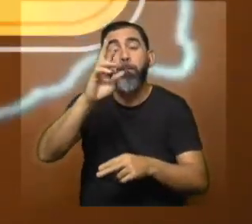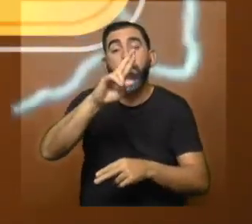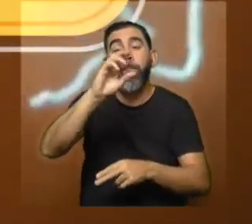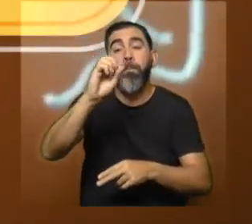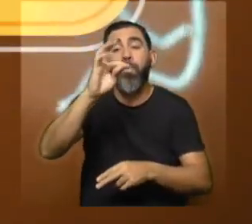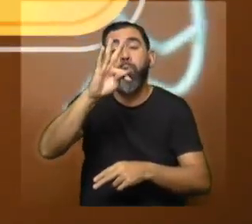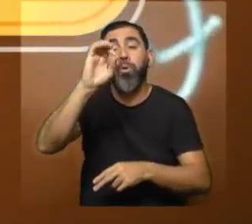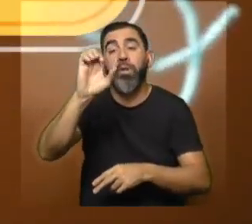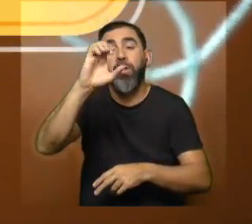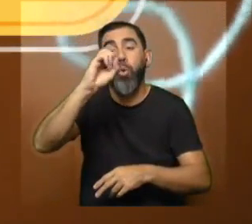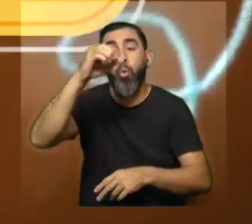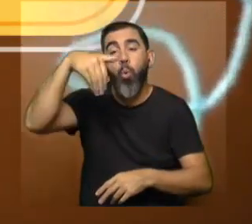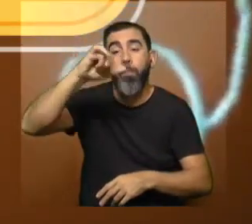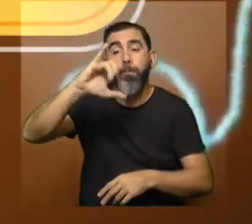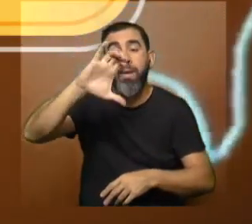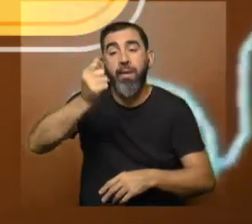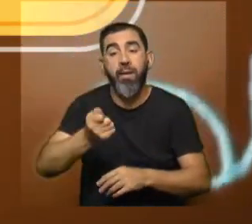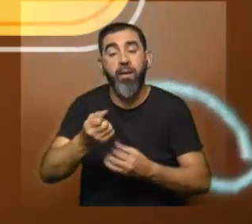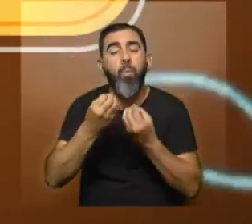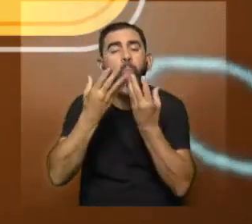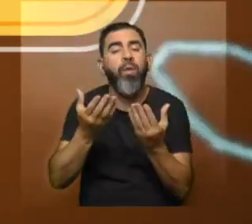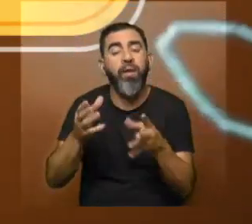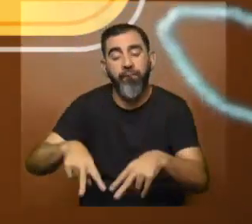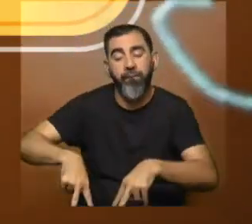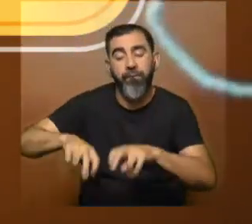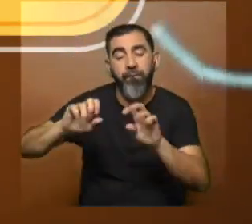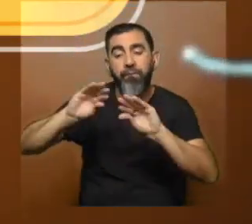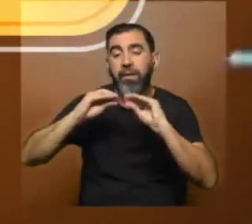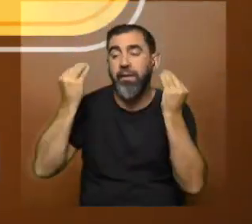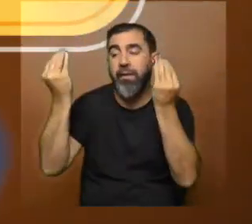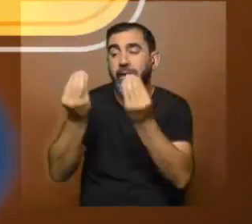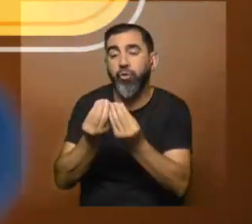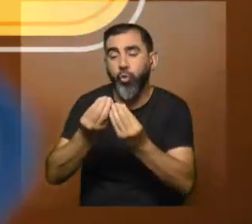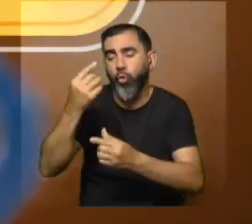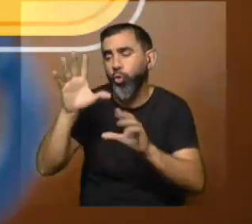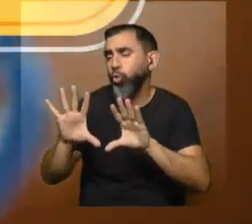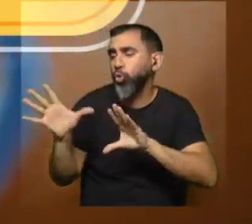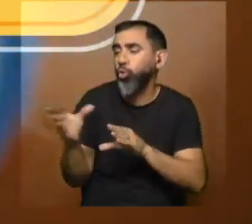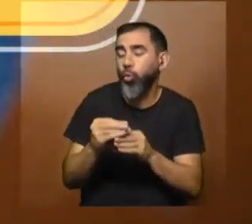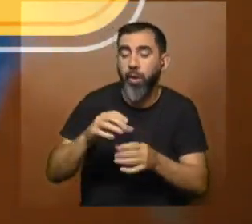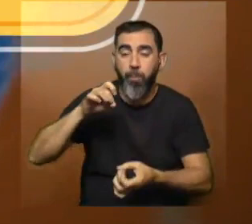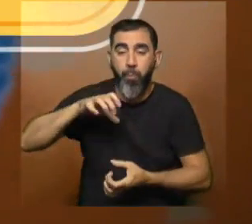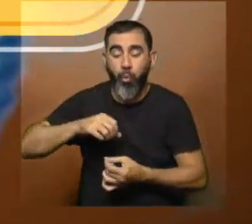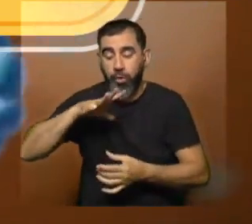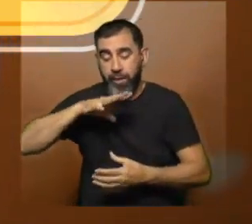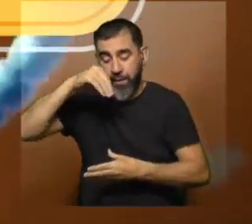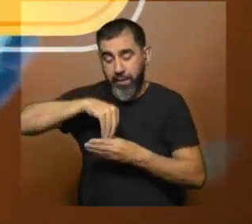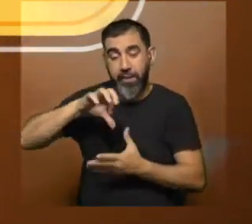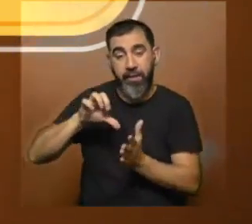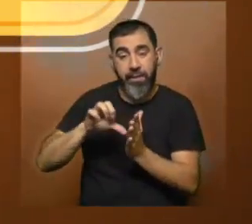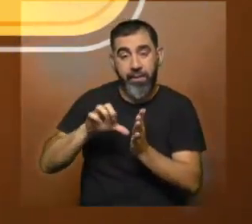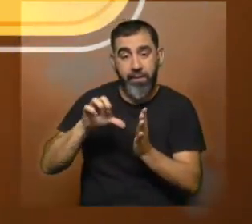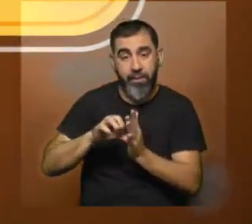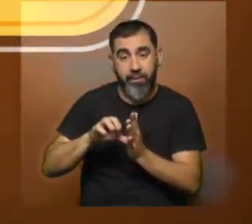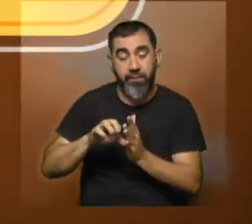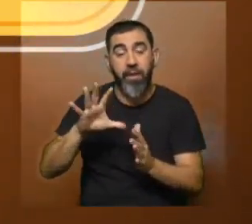la proteómica justamente lo que permite es el estudio a nivel global de todas las proteínas de un organismo o de un sistema, en nuestro caso que